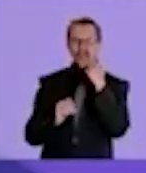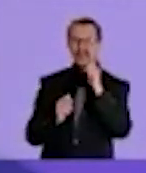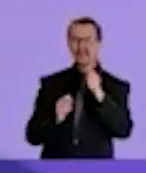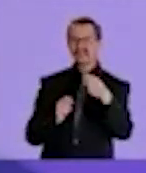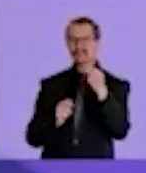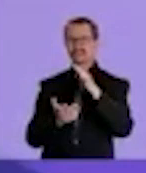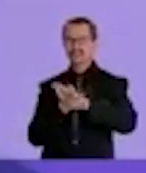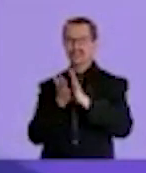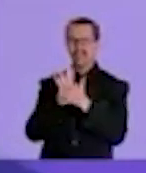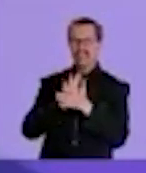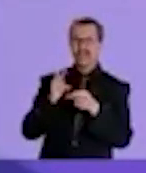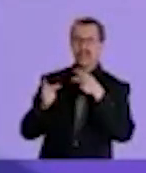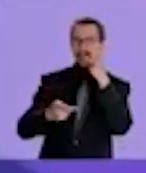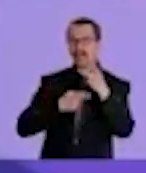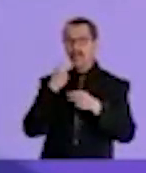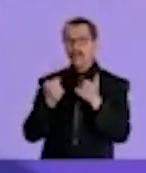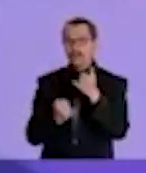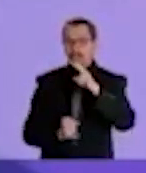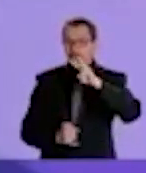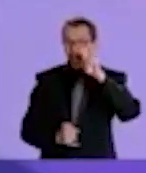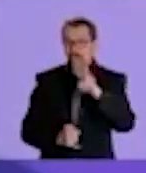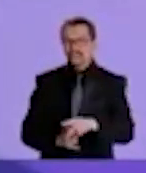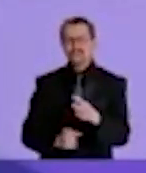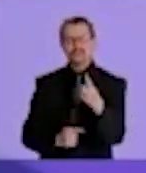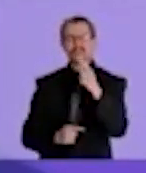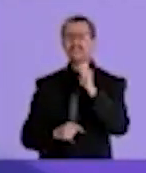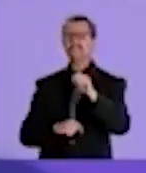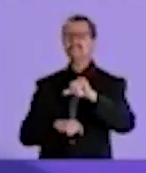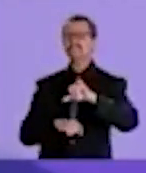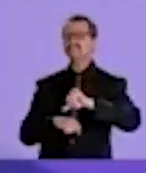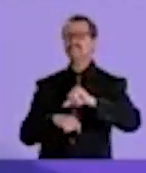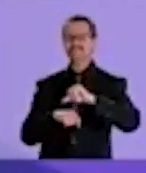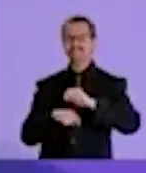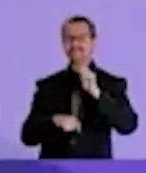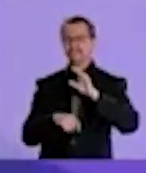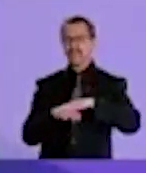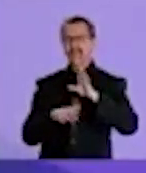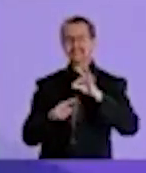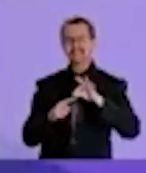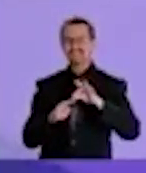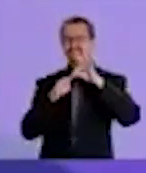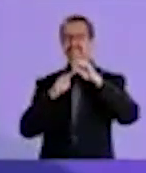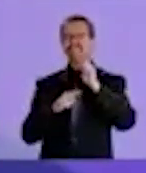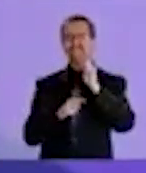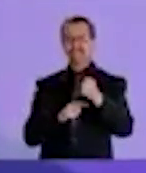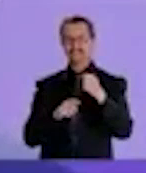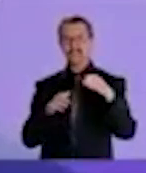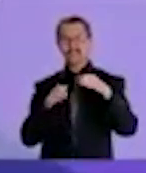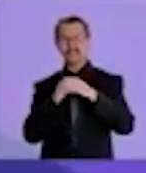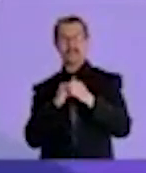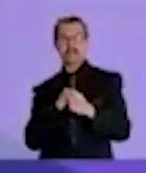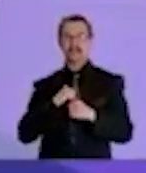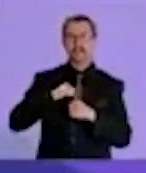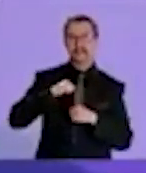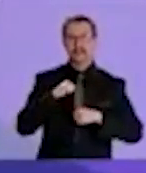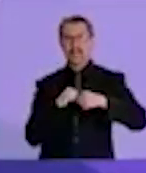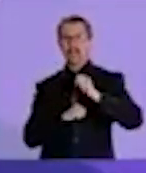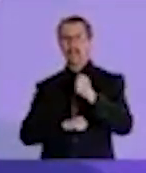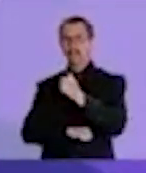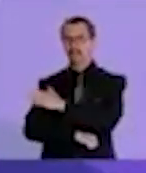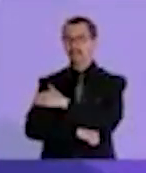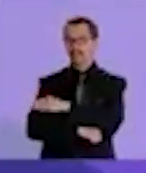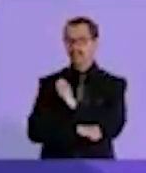es la mafia del poder la corrupción acaba con el tráfico de opioides en méxico y se acaba con la corrupción el